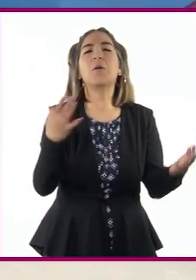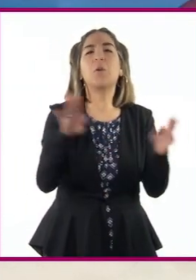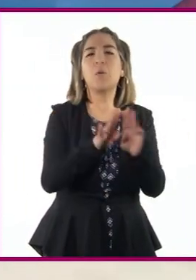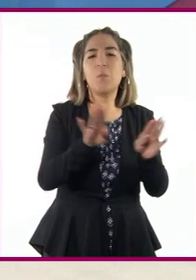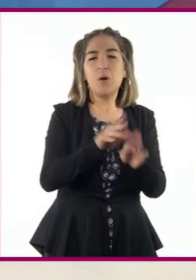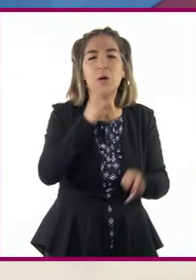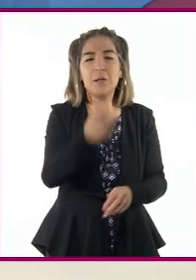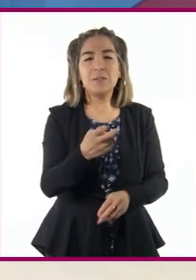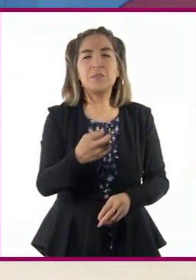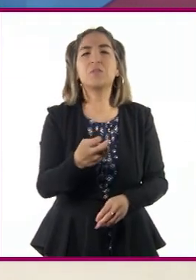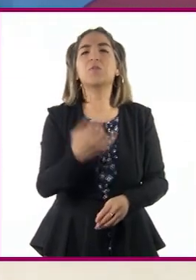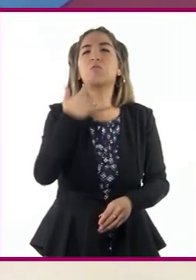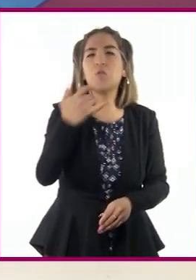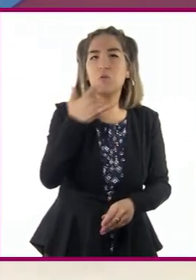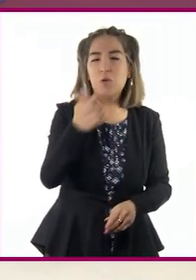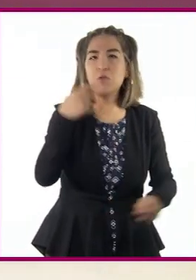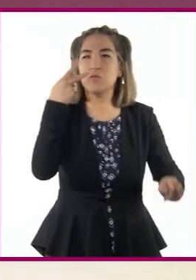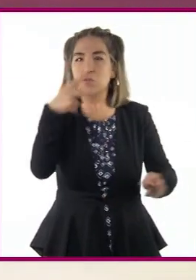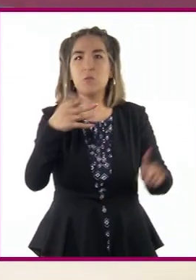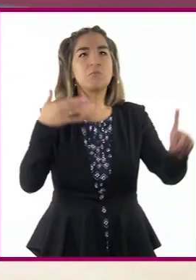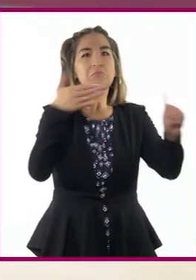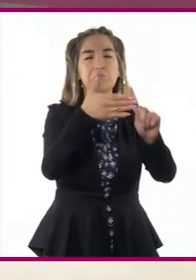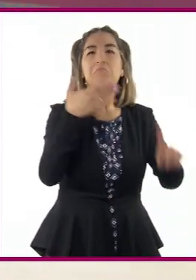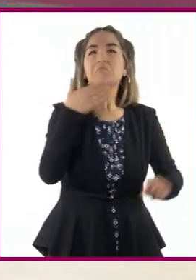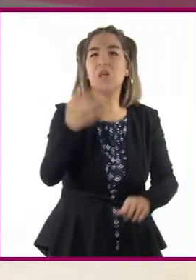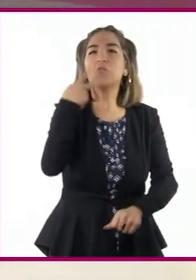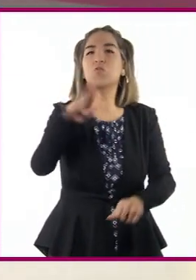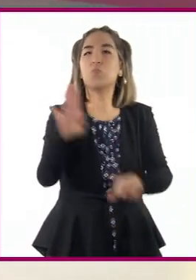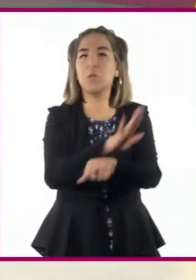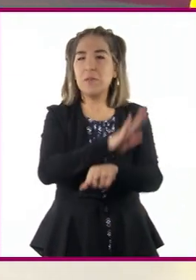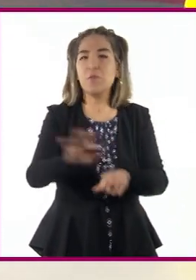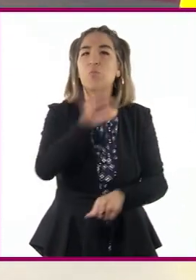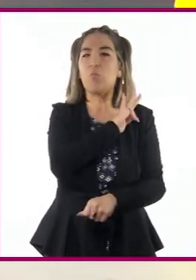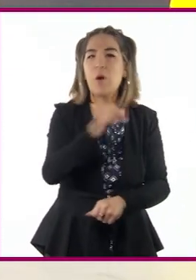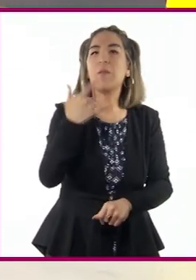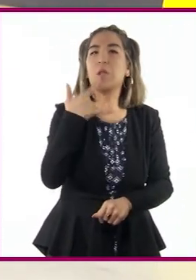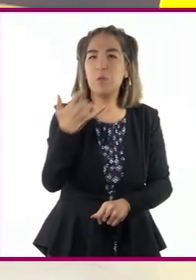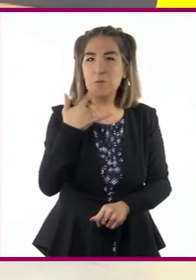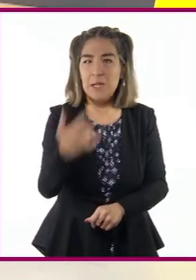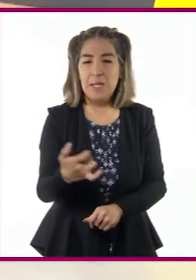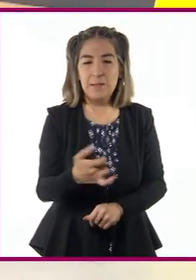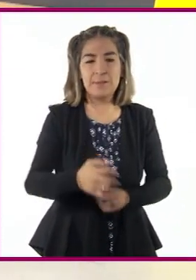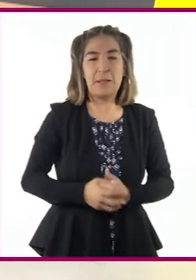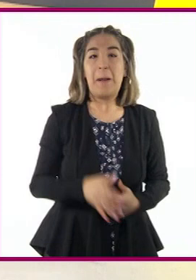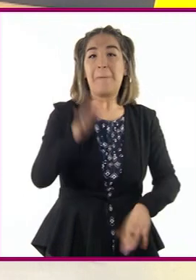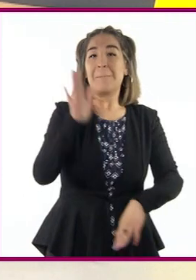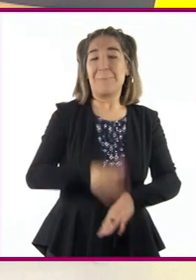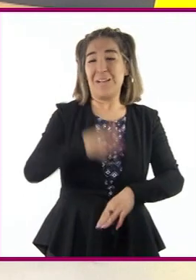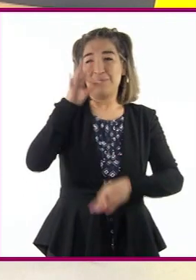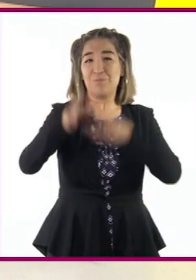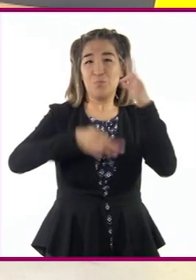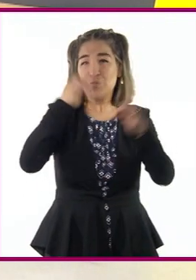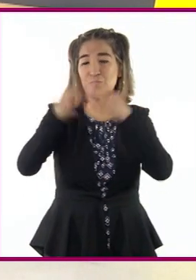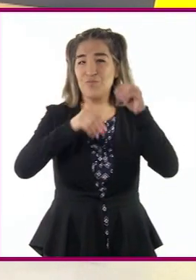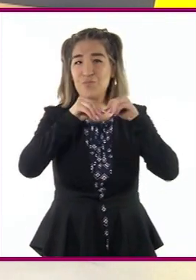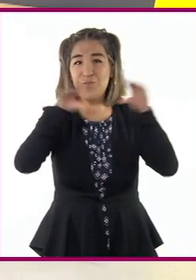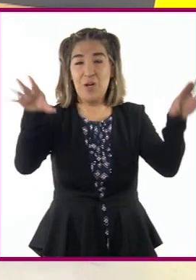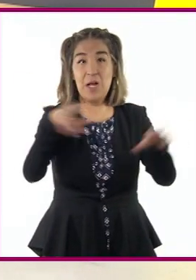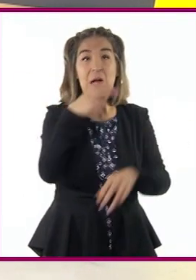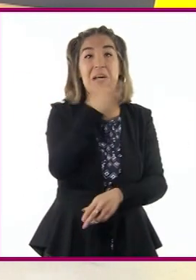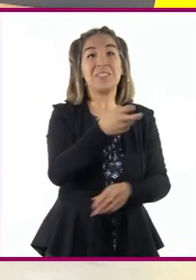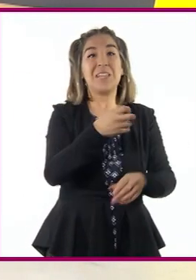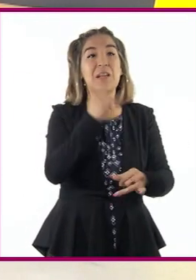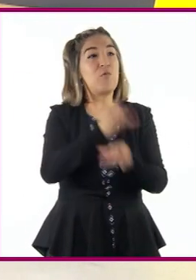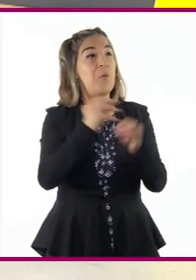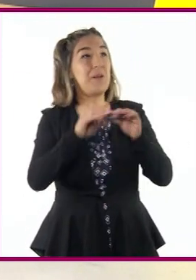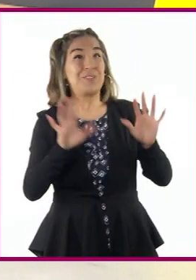logrando sus objetivos y los beneficios que se logran. Máxima publicidad. La información por sí sola